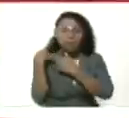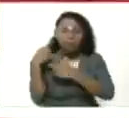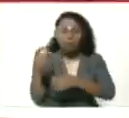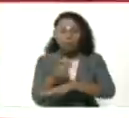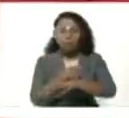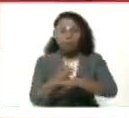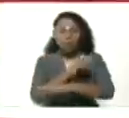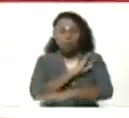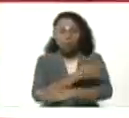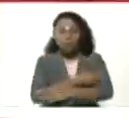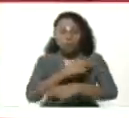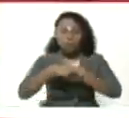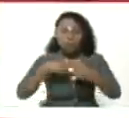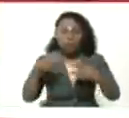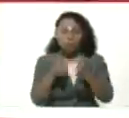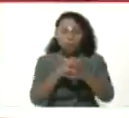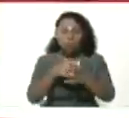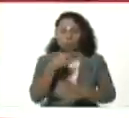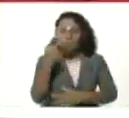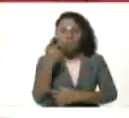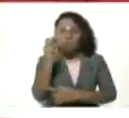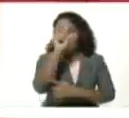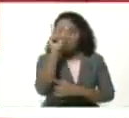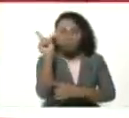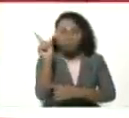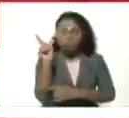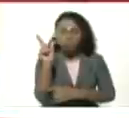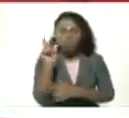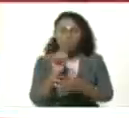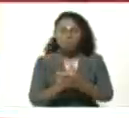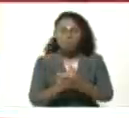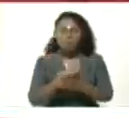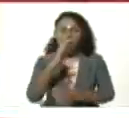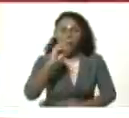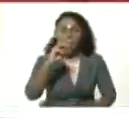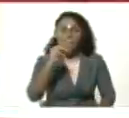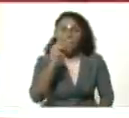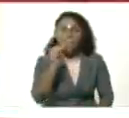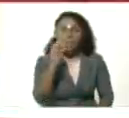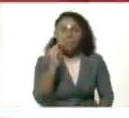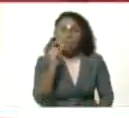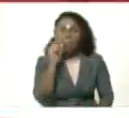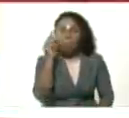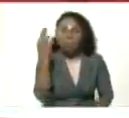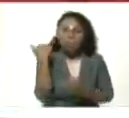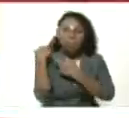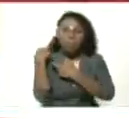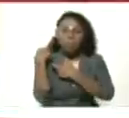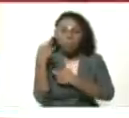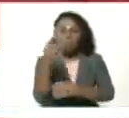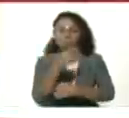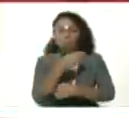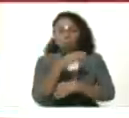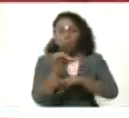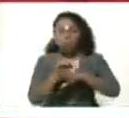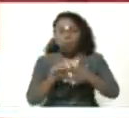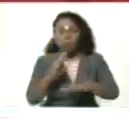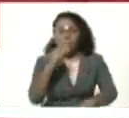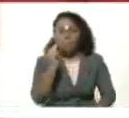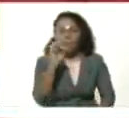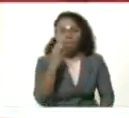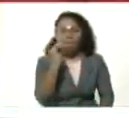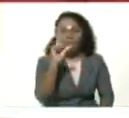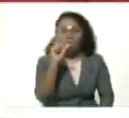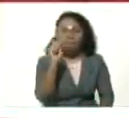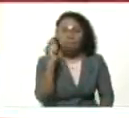Fuerza Revolucionaria, Gran Polo Patriótico, PSUV, compatriota Omar Prieto, municipio Baral, Harvey Rondón,